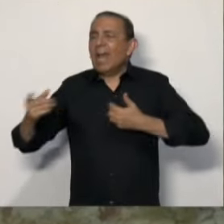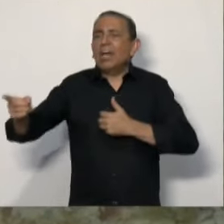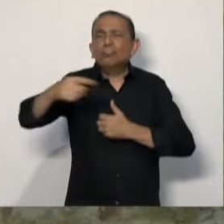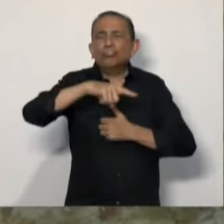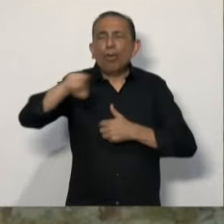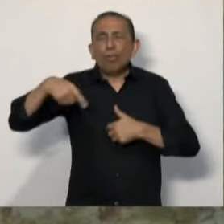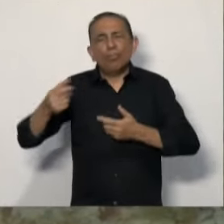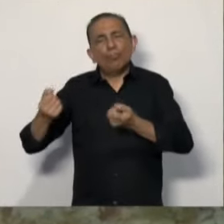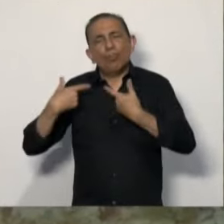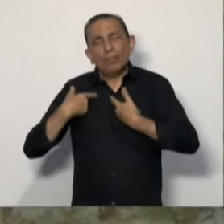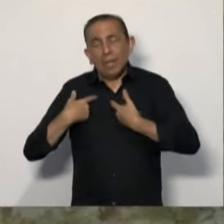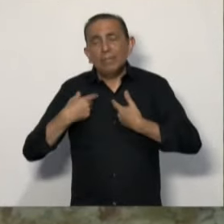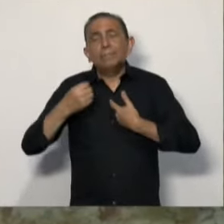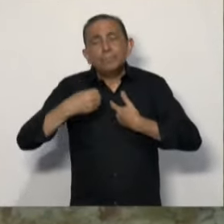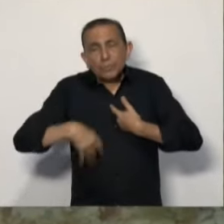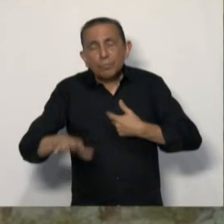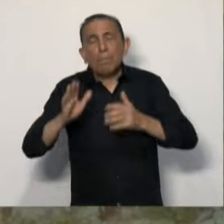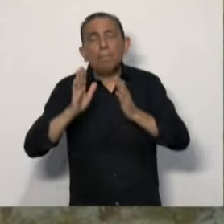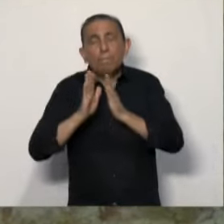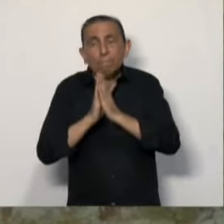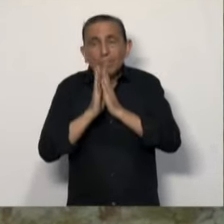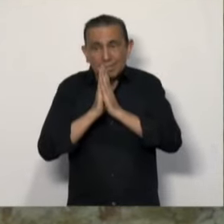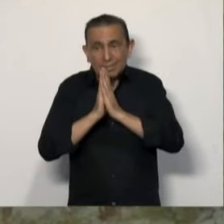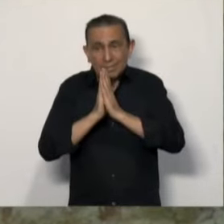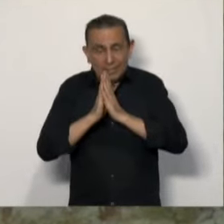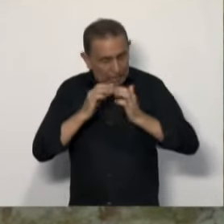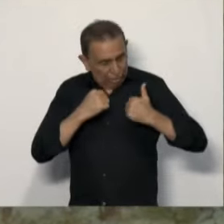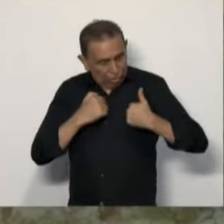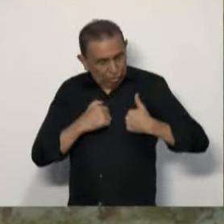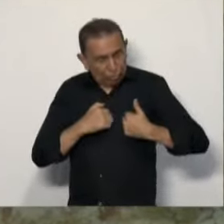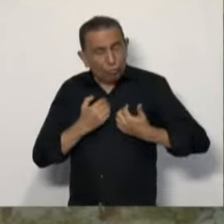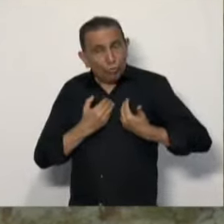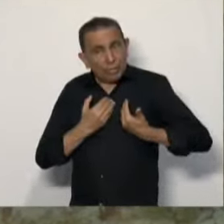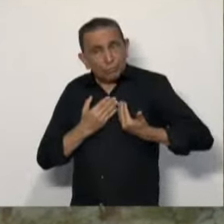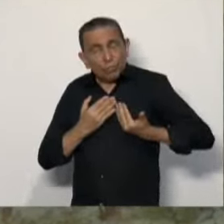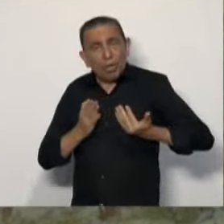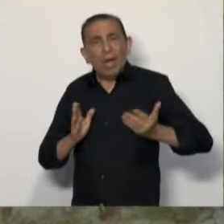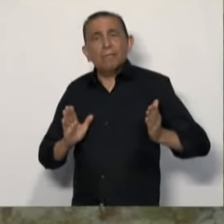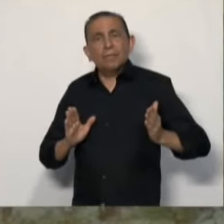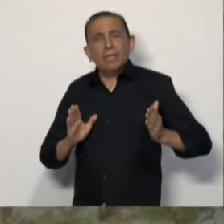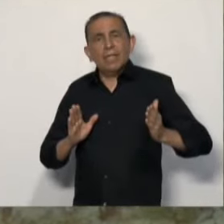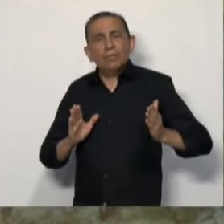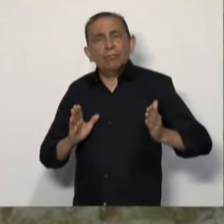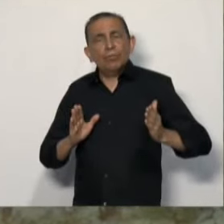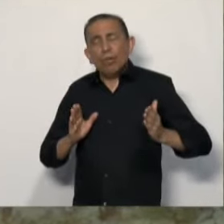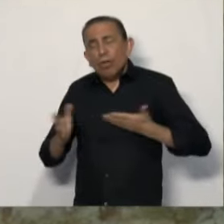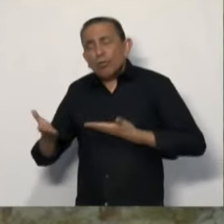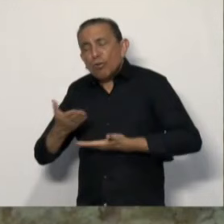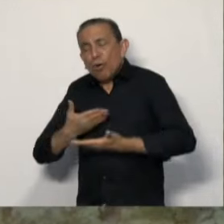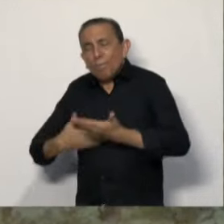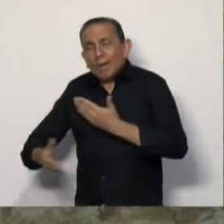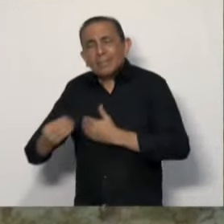todos. Comenzamos la Santa Misa abriendo cada vez más nuestro corazón